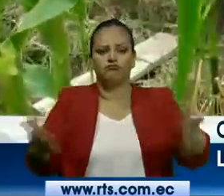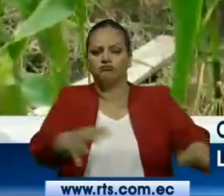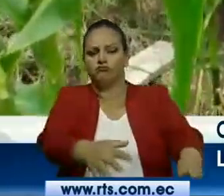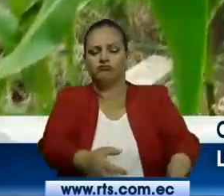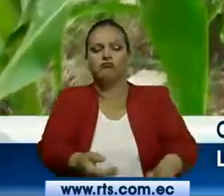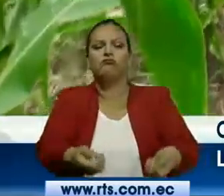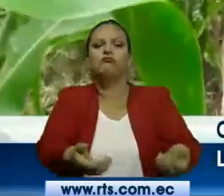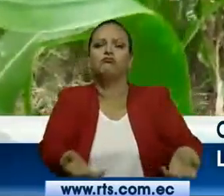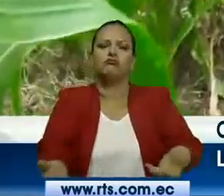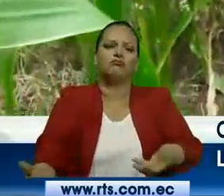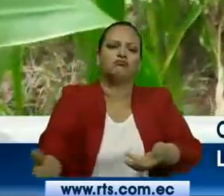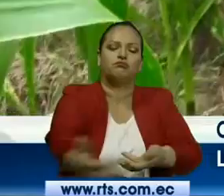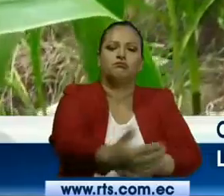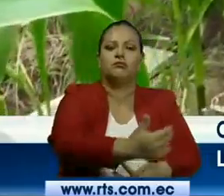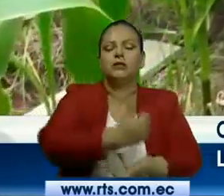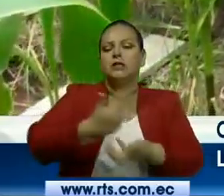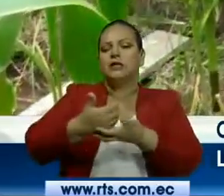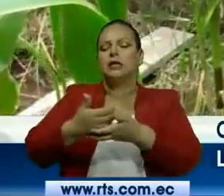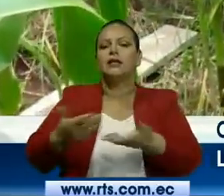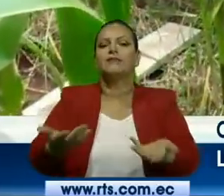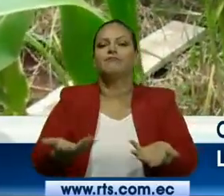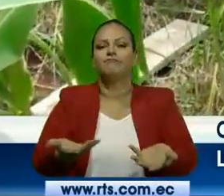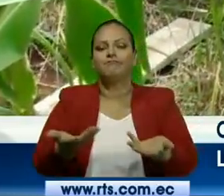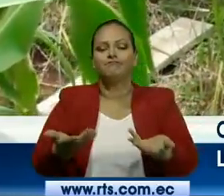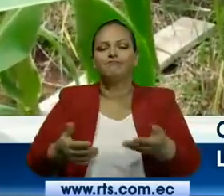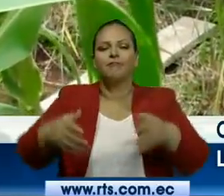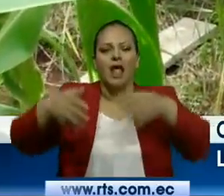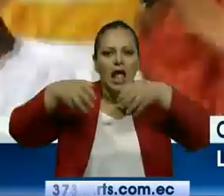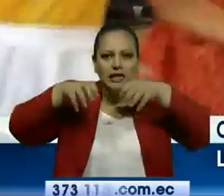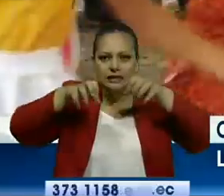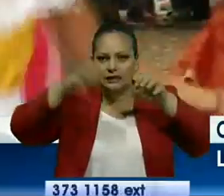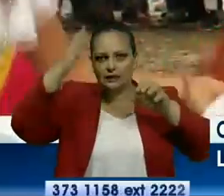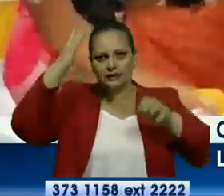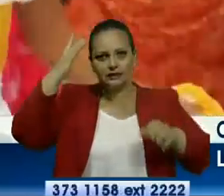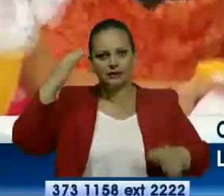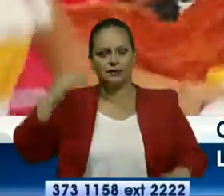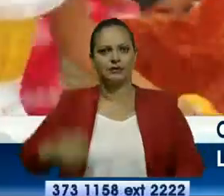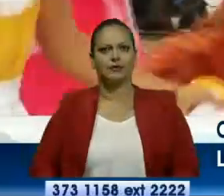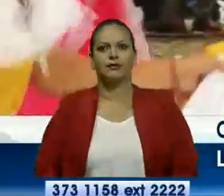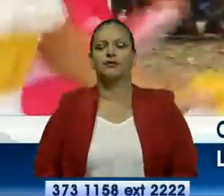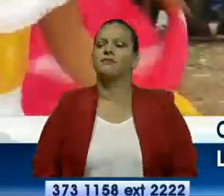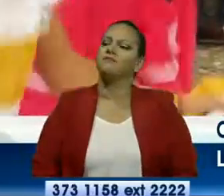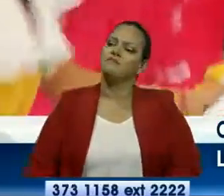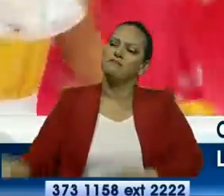los dos ciclos de cosecha de este grano son motivo de fiesta.